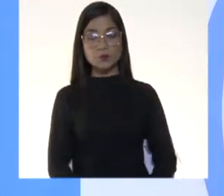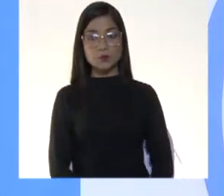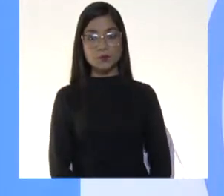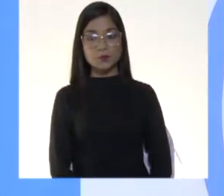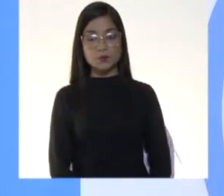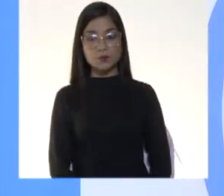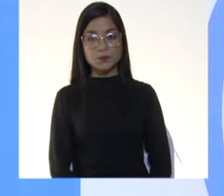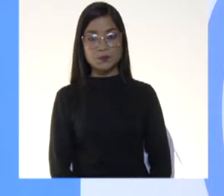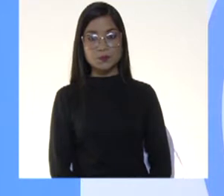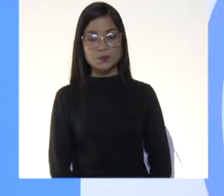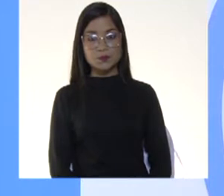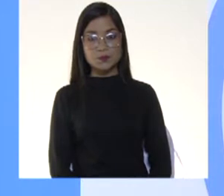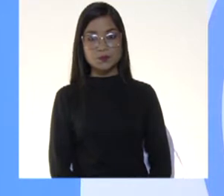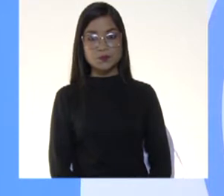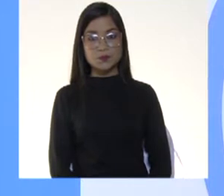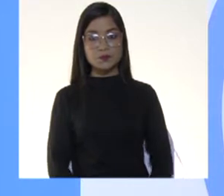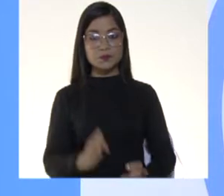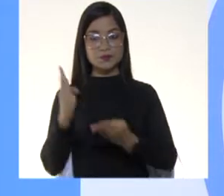la Educación,